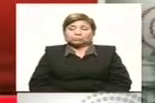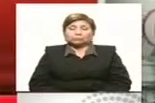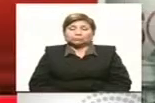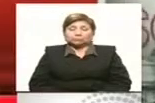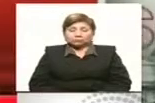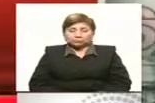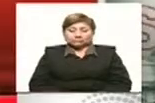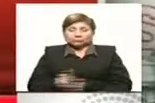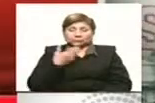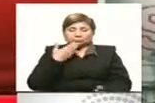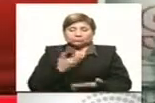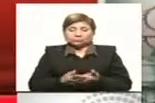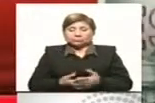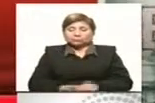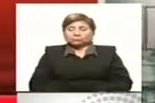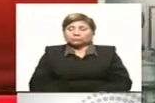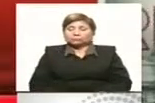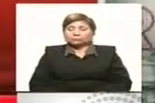Gracias también.